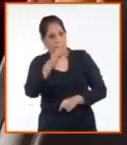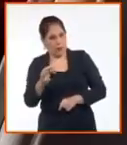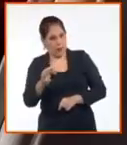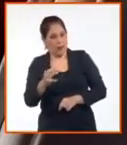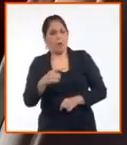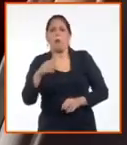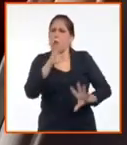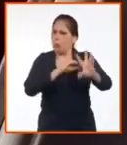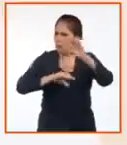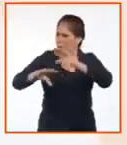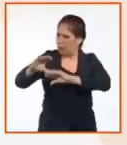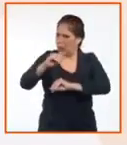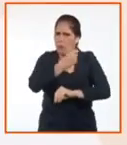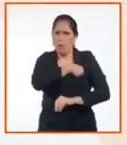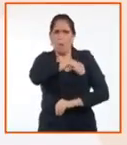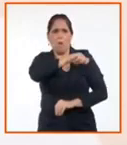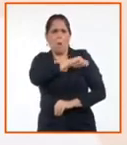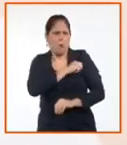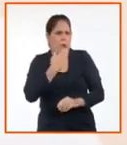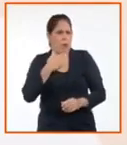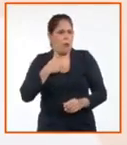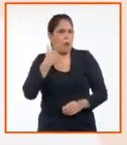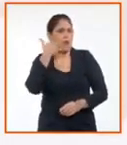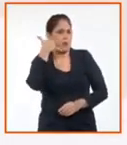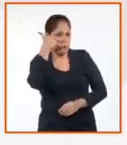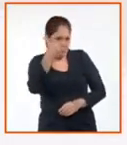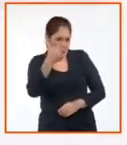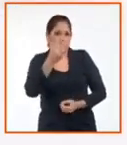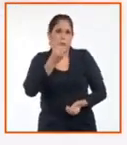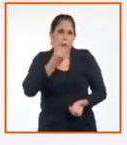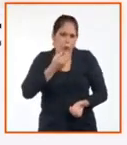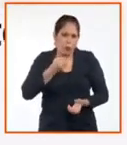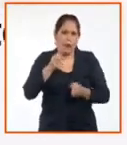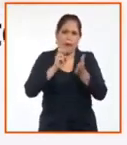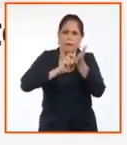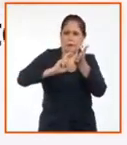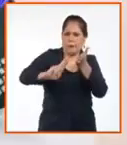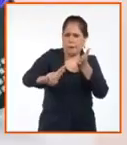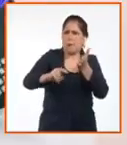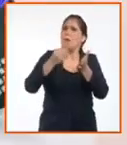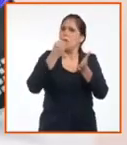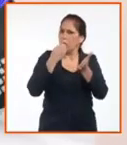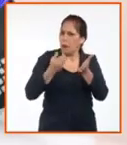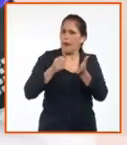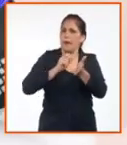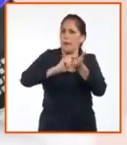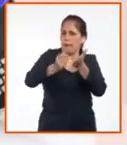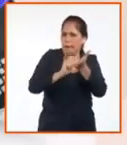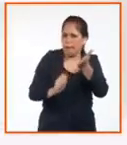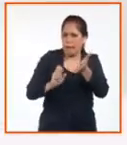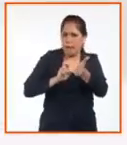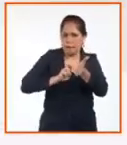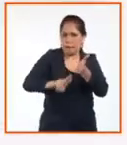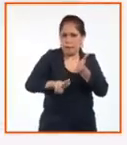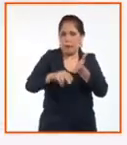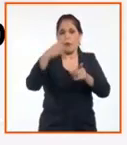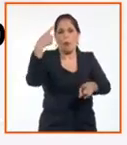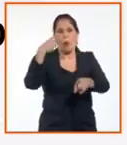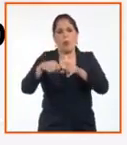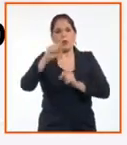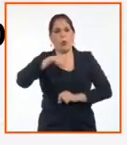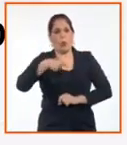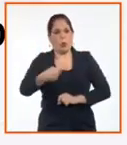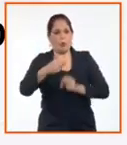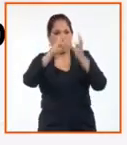diálogo con el pueblo a través de llamadas telefónicas correos electrónicos mensajería instantánea y opiniones de la